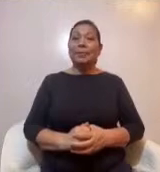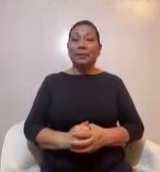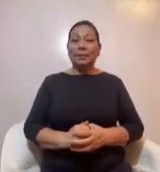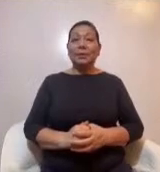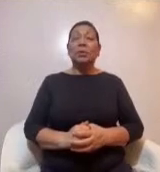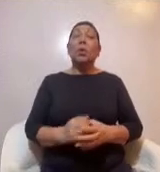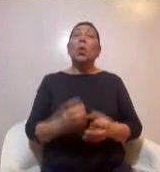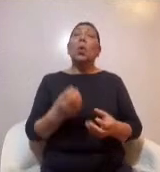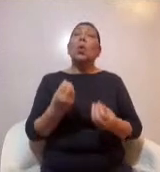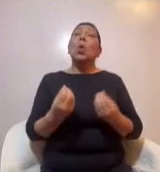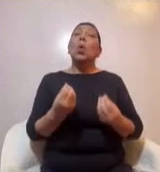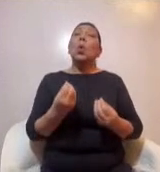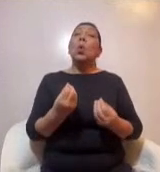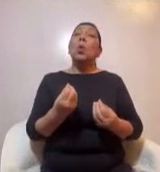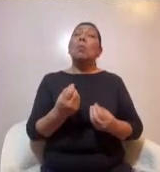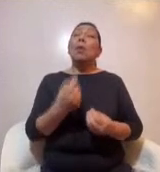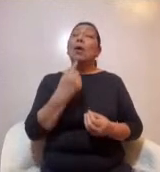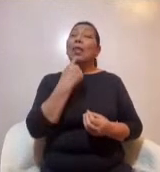Bien.